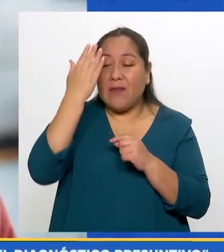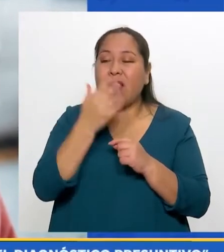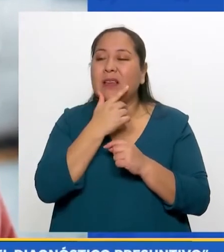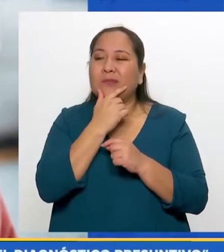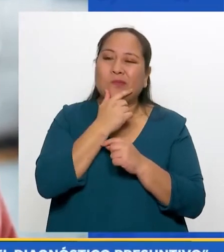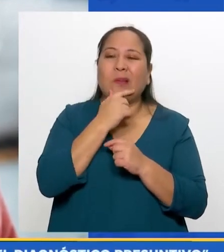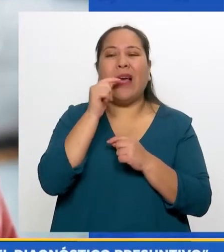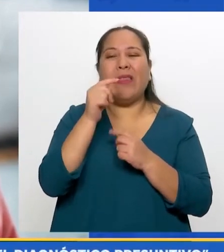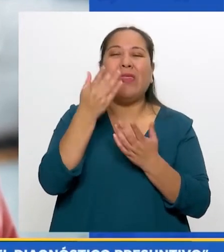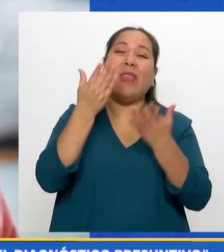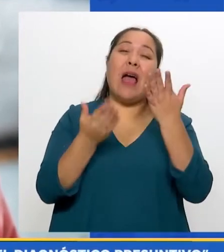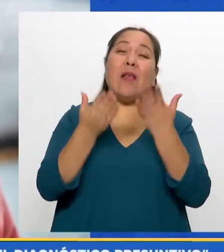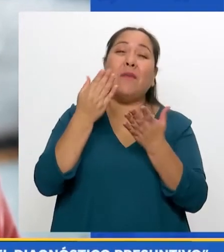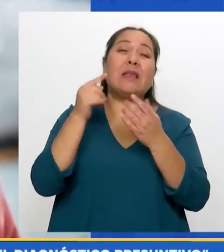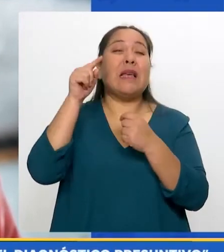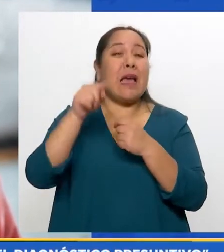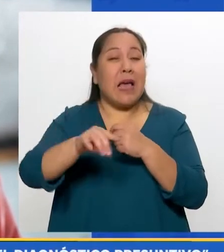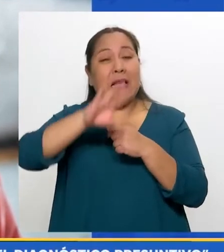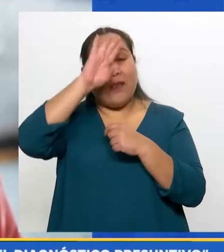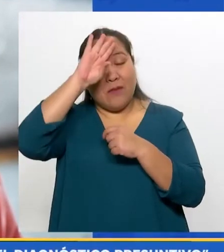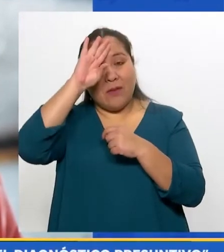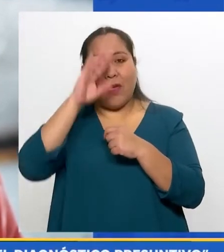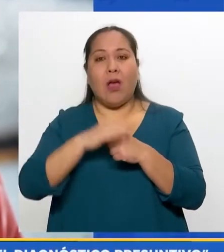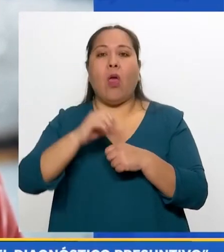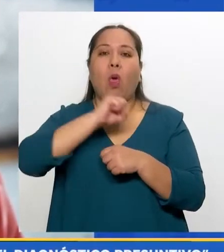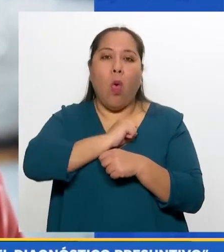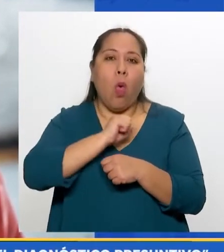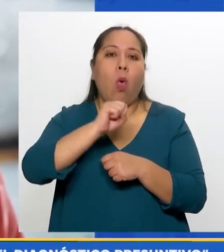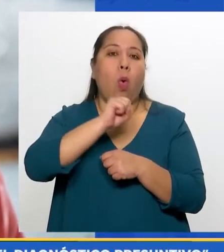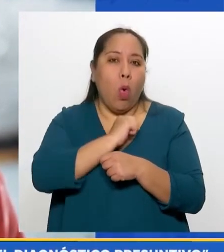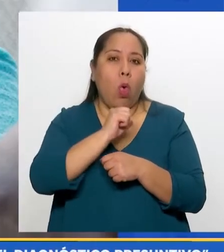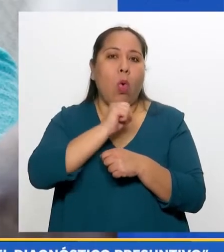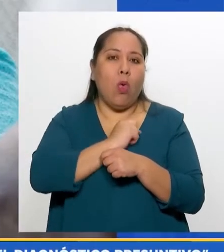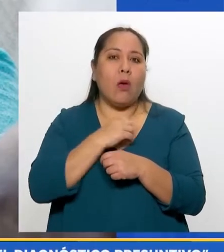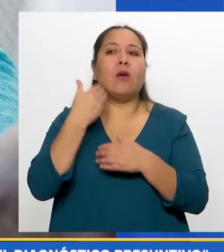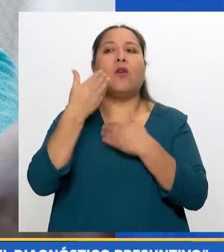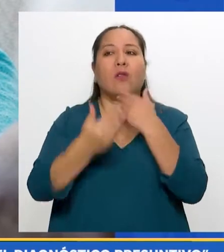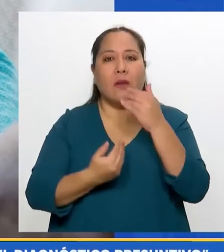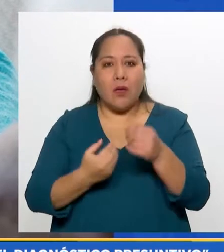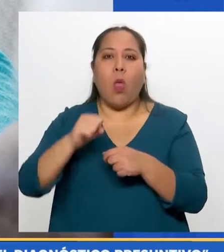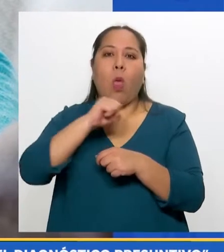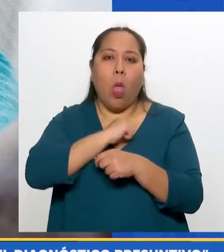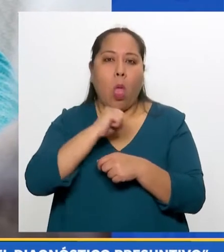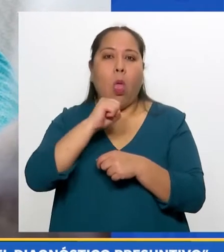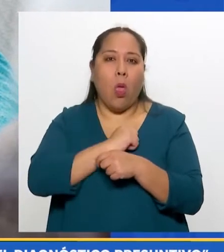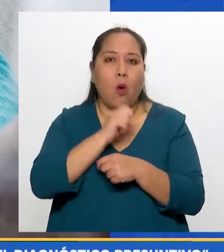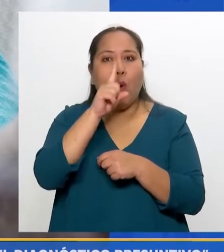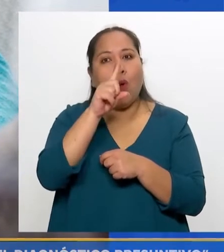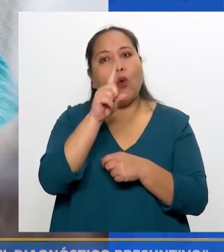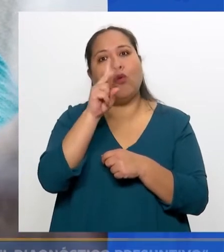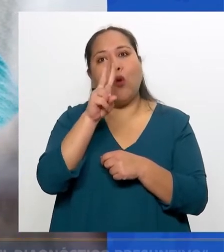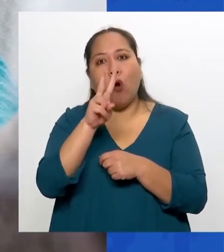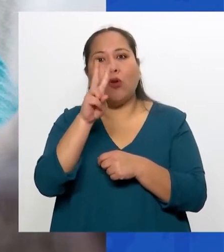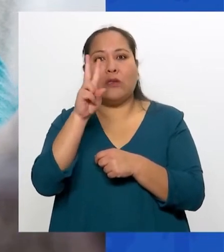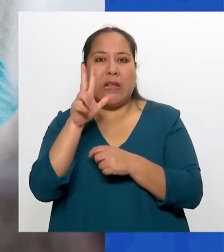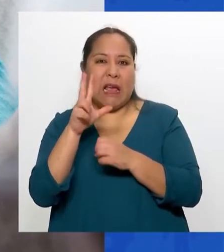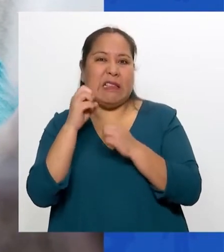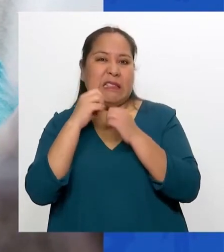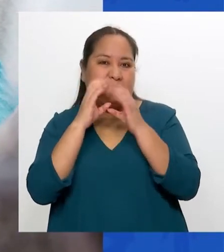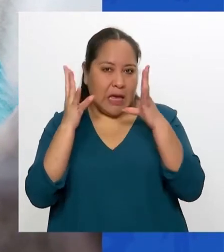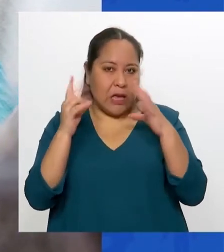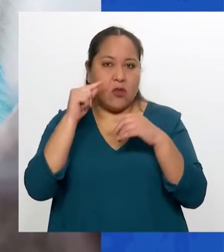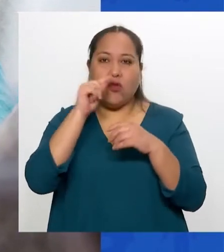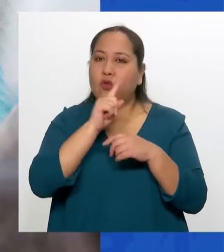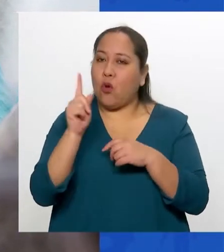diagnóstico presuntivo de que tiene la enfermedad. Importante en aquellos que tienen tos frecuente, pero tos crónica, no es de un solo día, 2 días, es una tos que